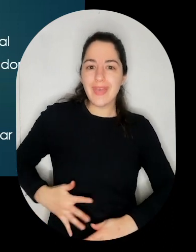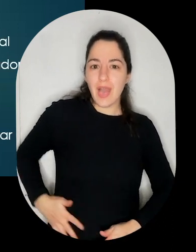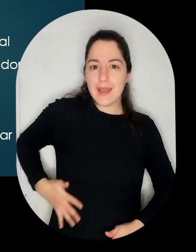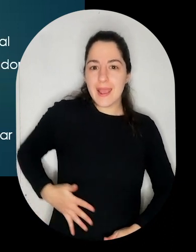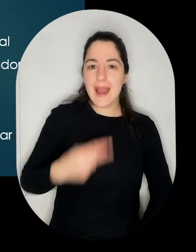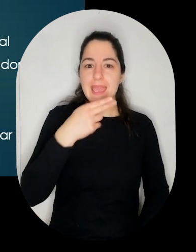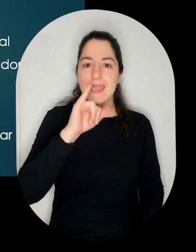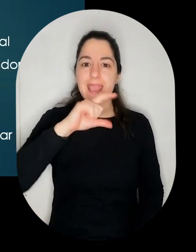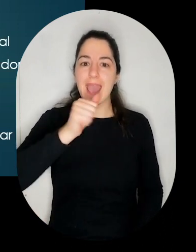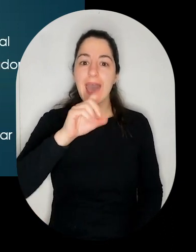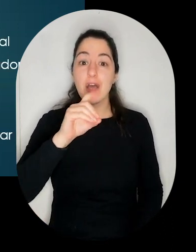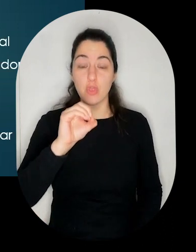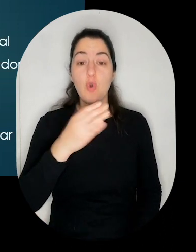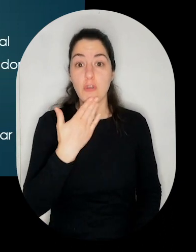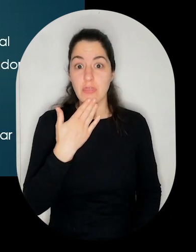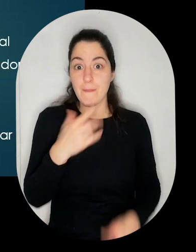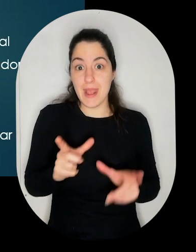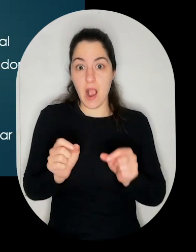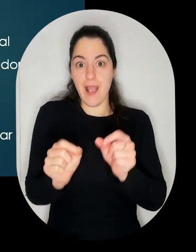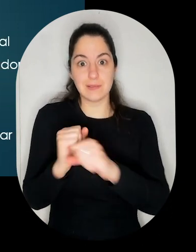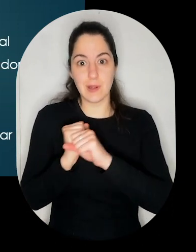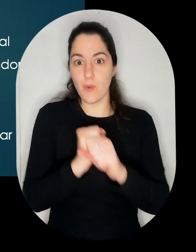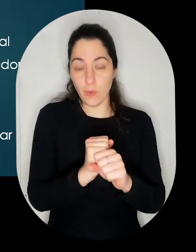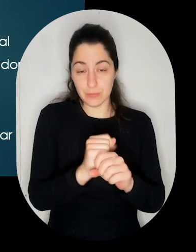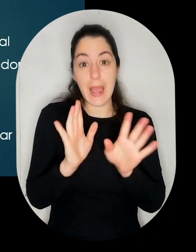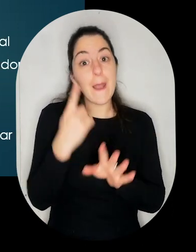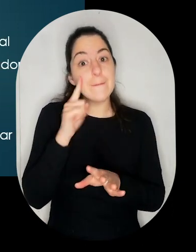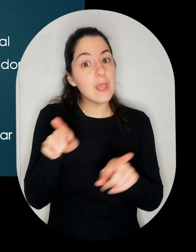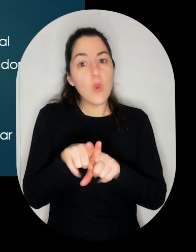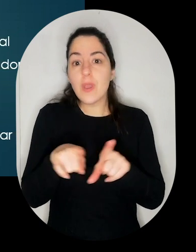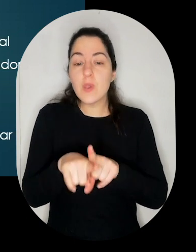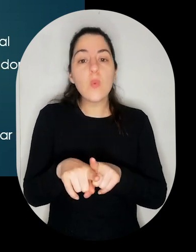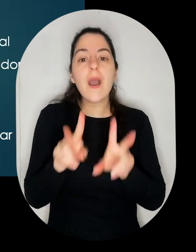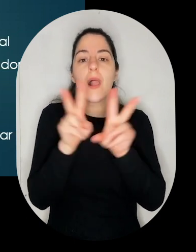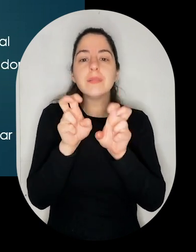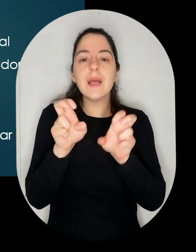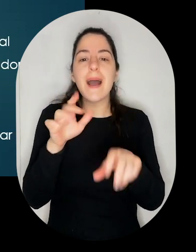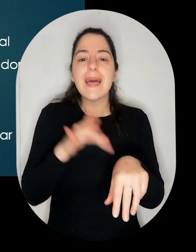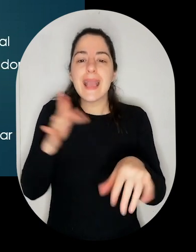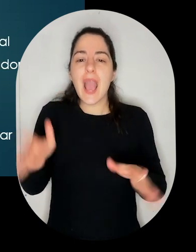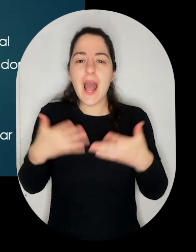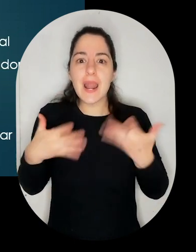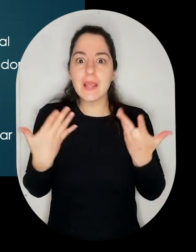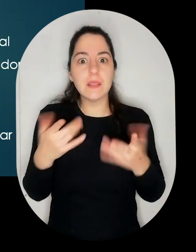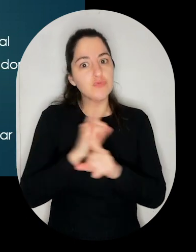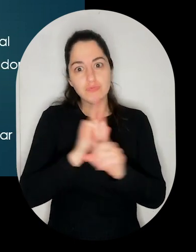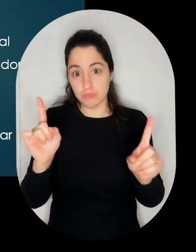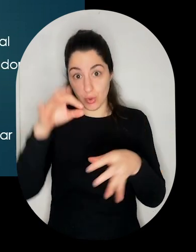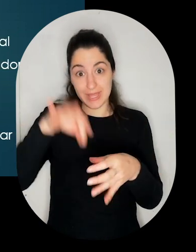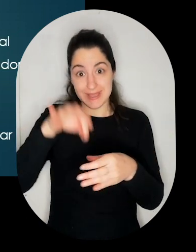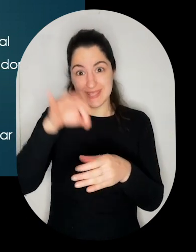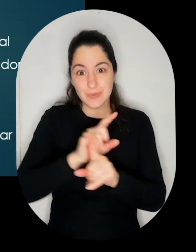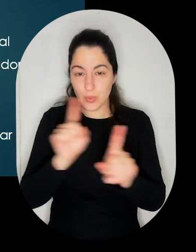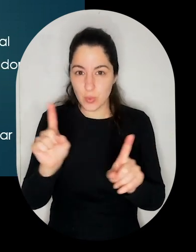tenemos. Tiene un efecto además anticancerígeno, inmunomodulador, pero además es muy fotosensible y termolábil. Entonces, tampoco